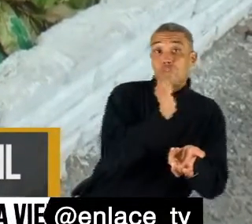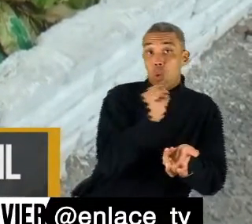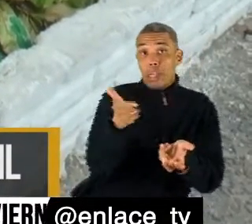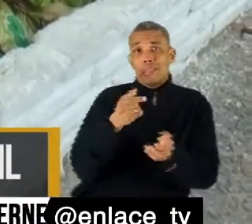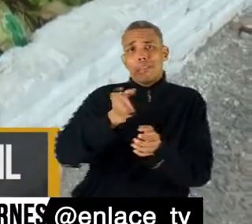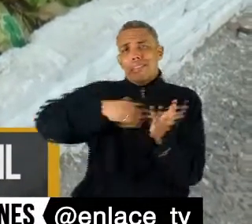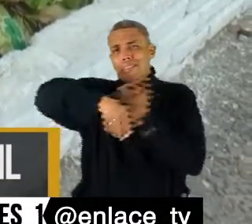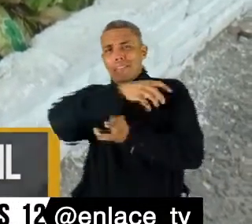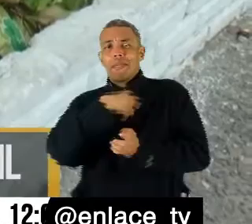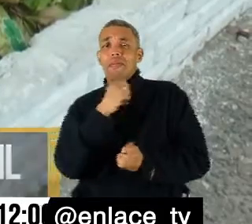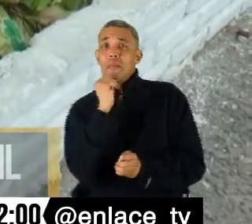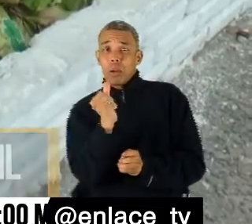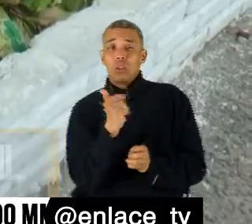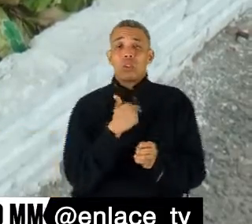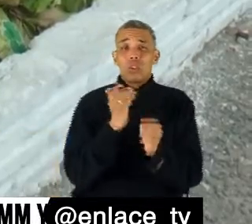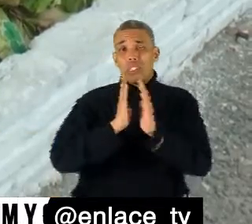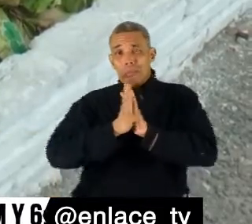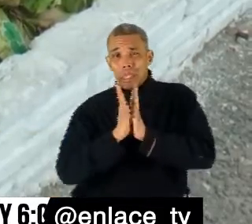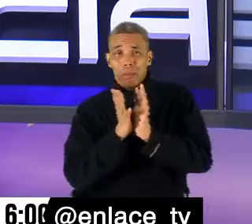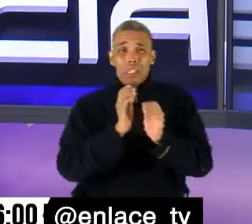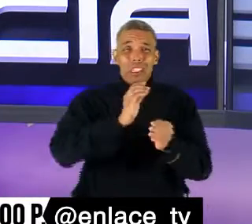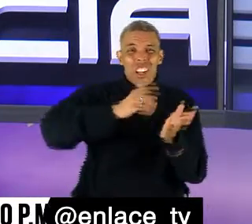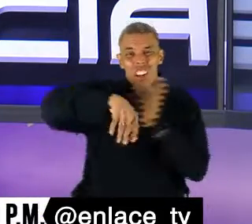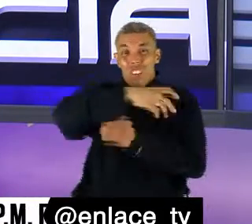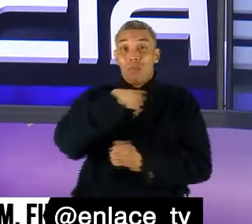del ferrocarril, sino en vías principales del municipio.